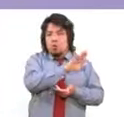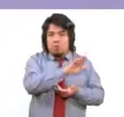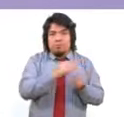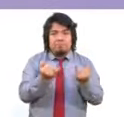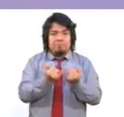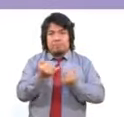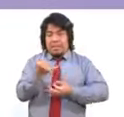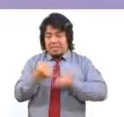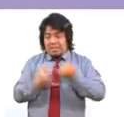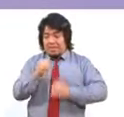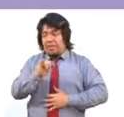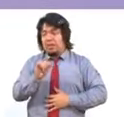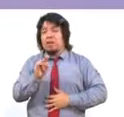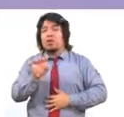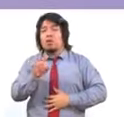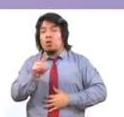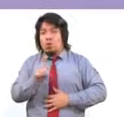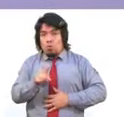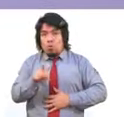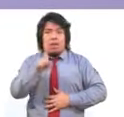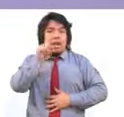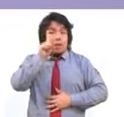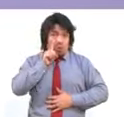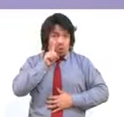del inmueble, que la mujer con los